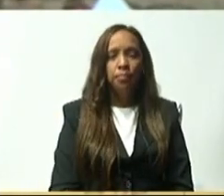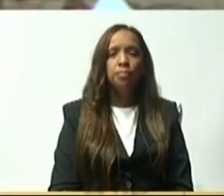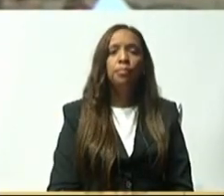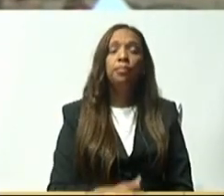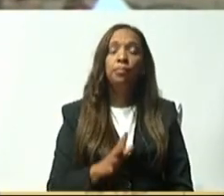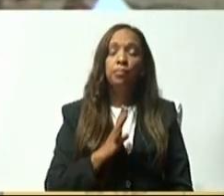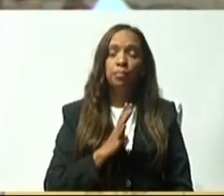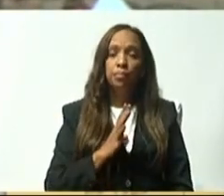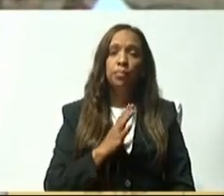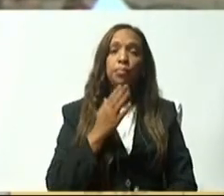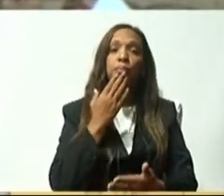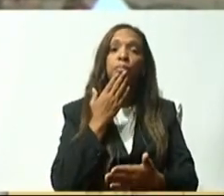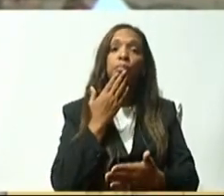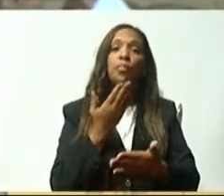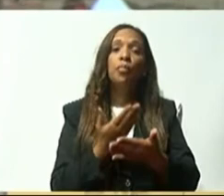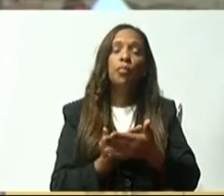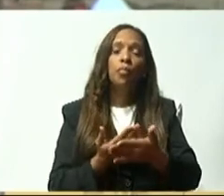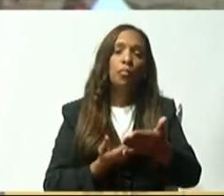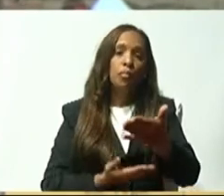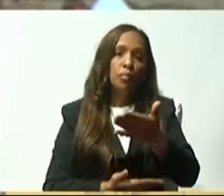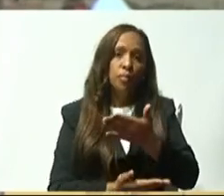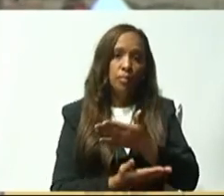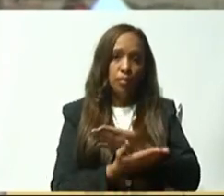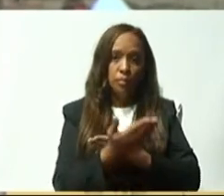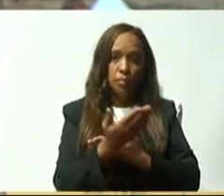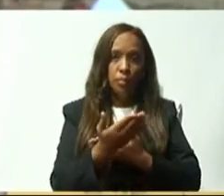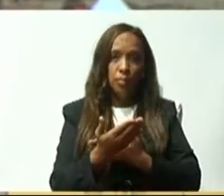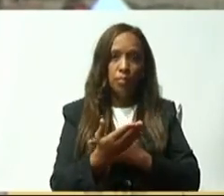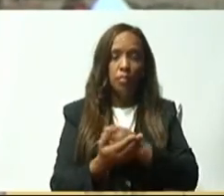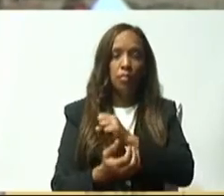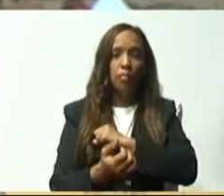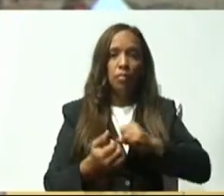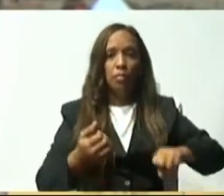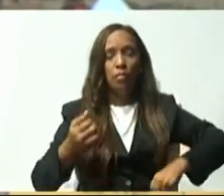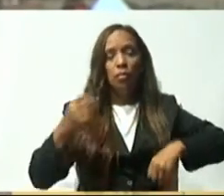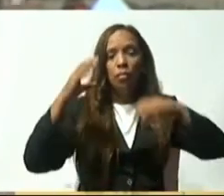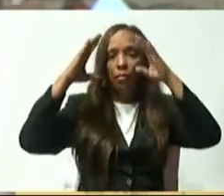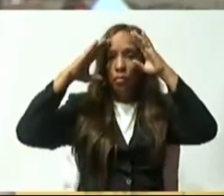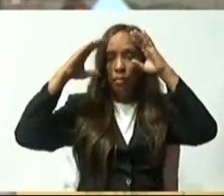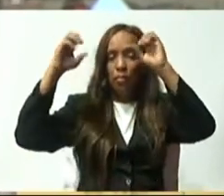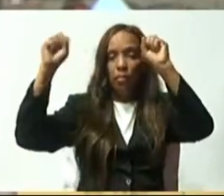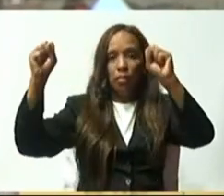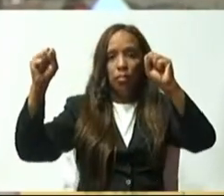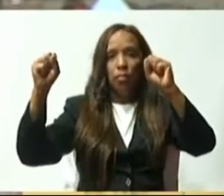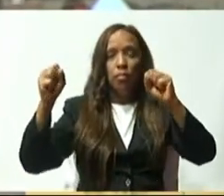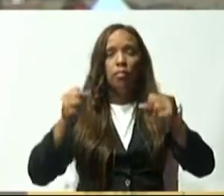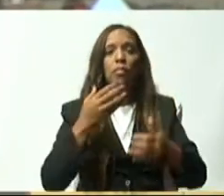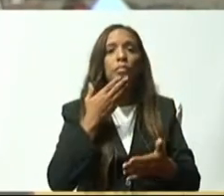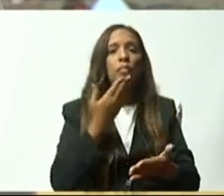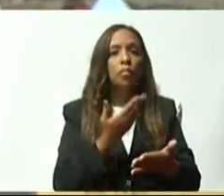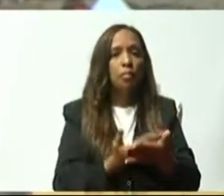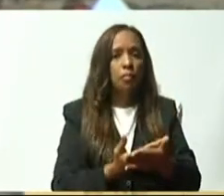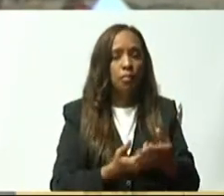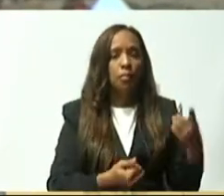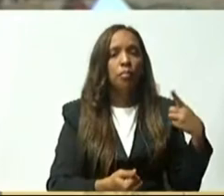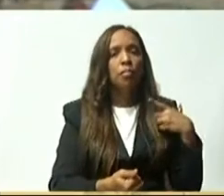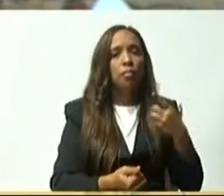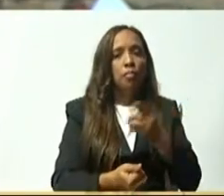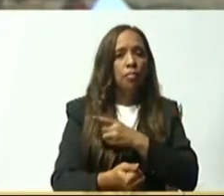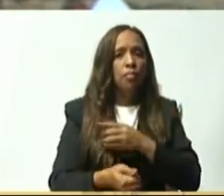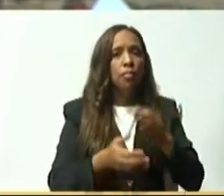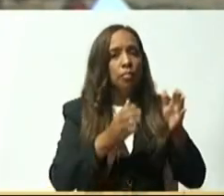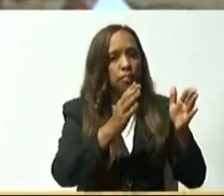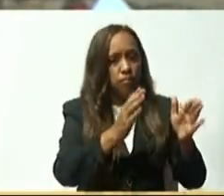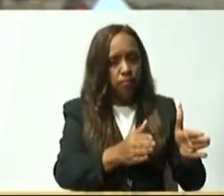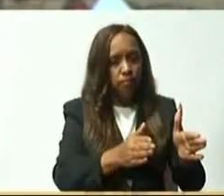Pacheco, y demás miembros del bufete directivo, así también como a los colegas diputados